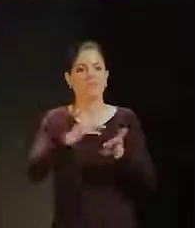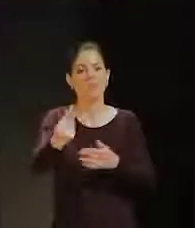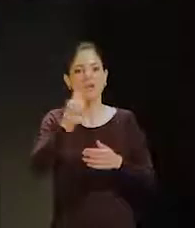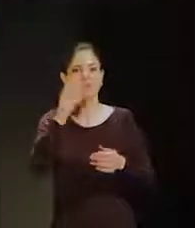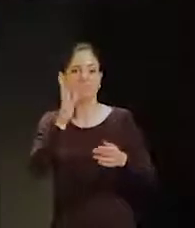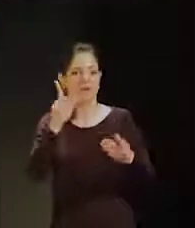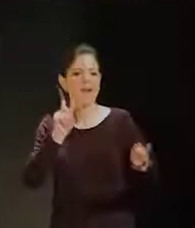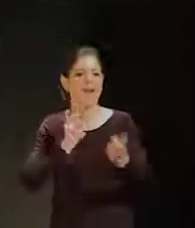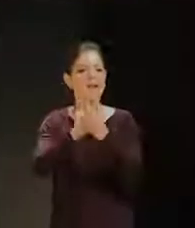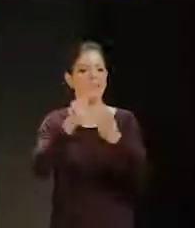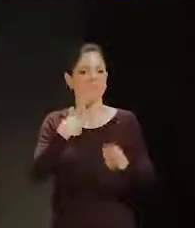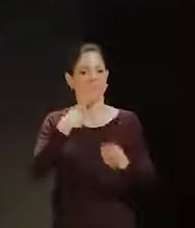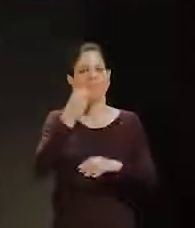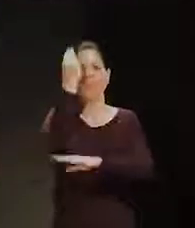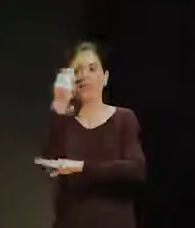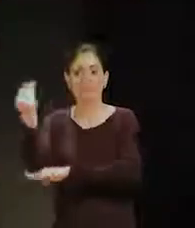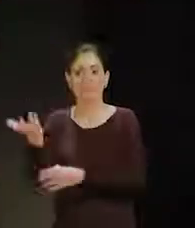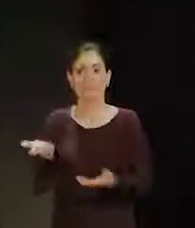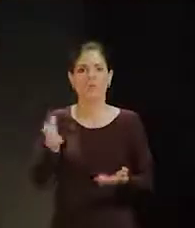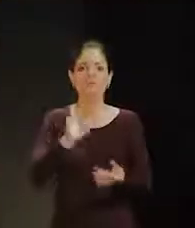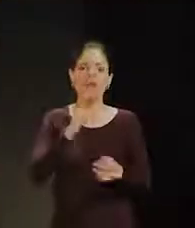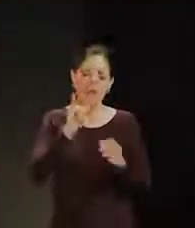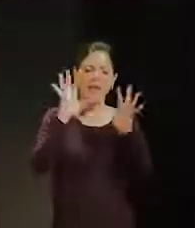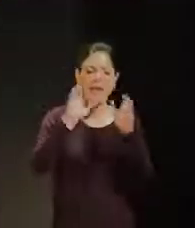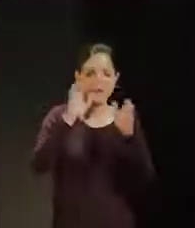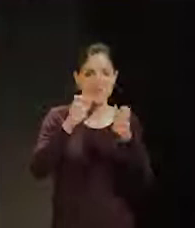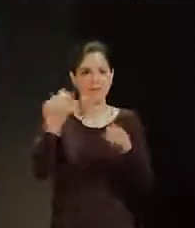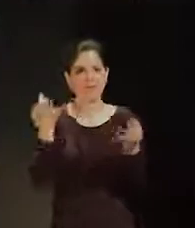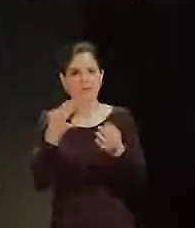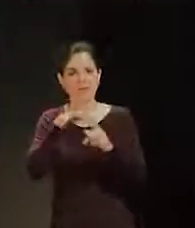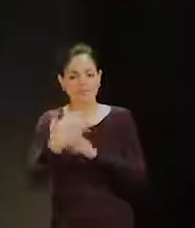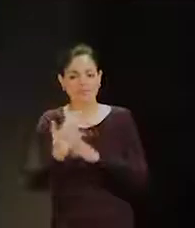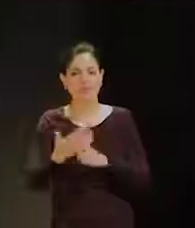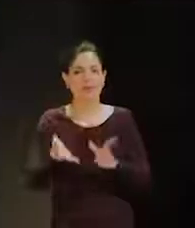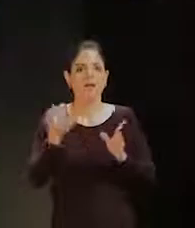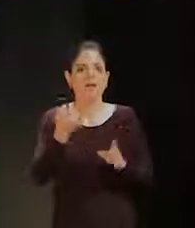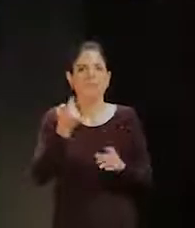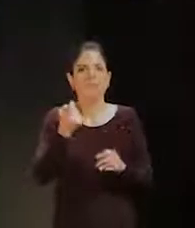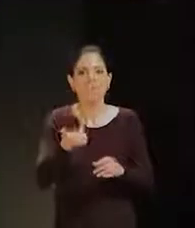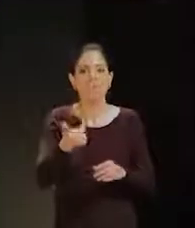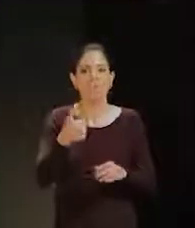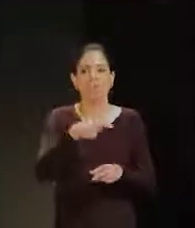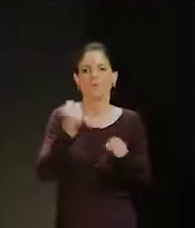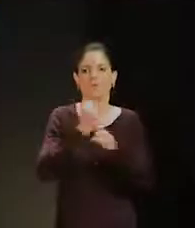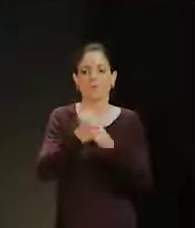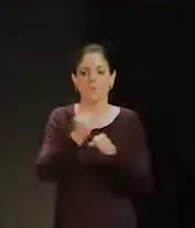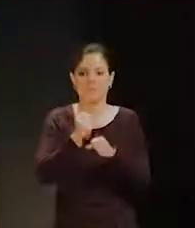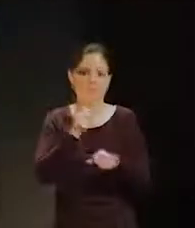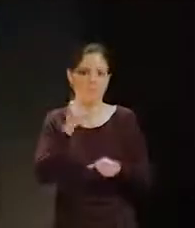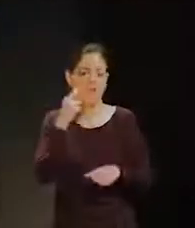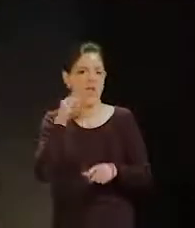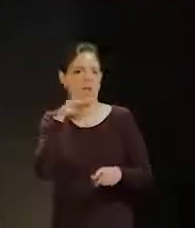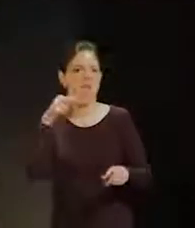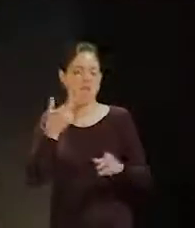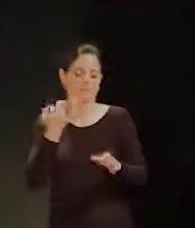a encontrar en el espacio escénico. Sapendo un poco cosa va a pasar, sapendo un poco que Chiara Bersani trabaja con la mirada, Chiara